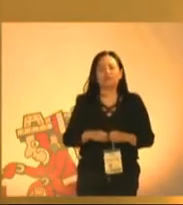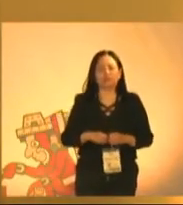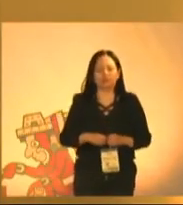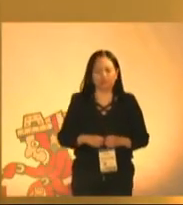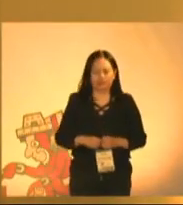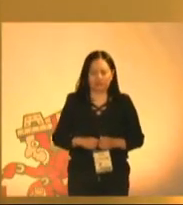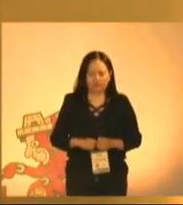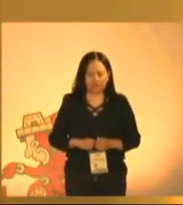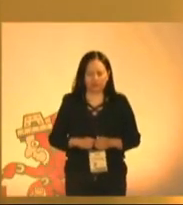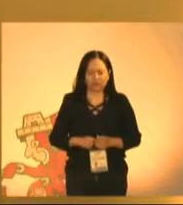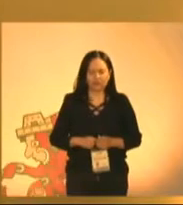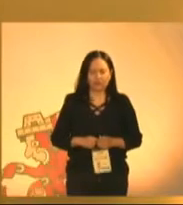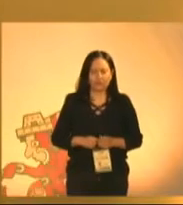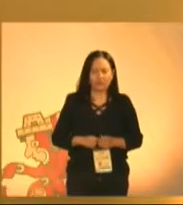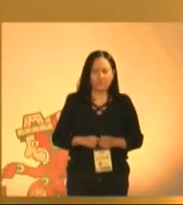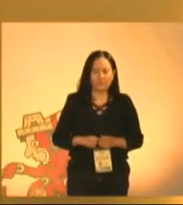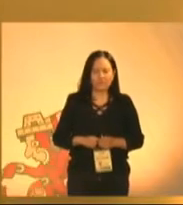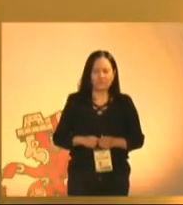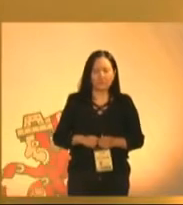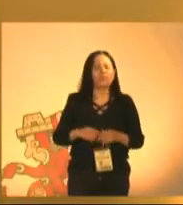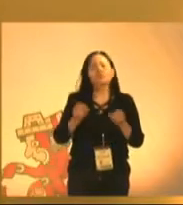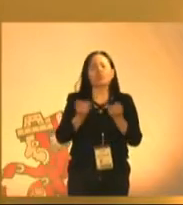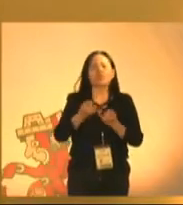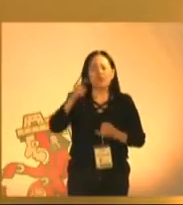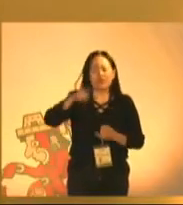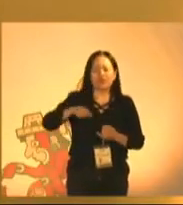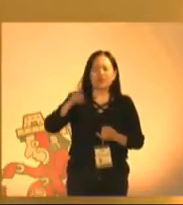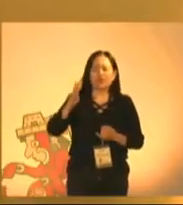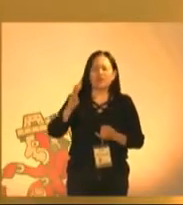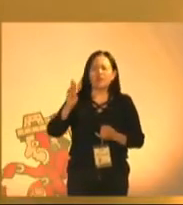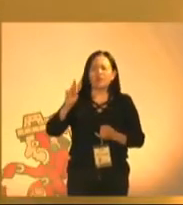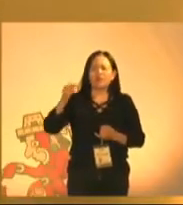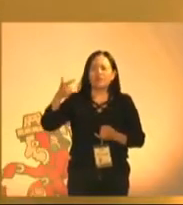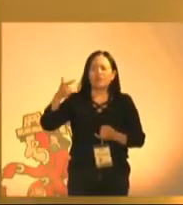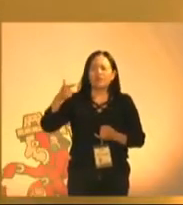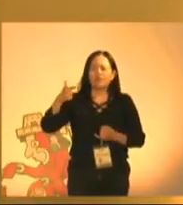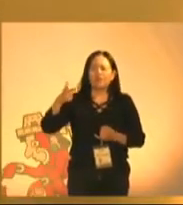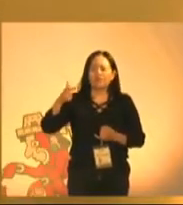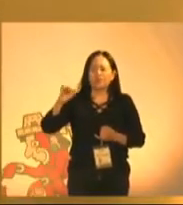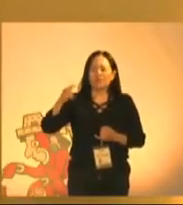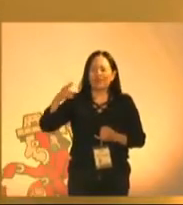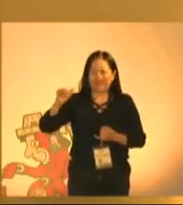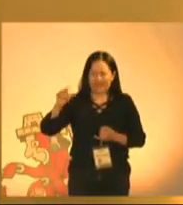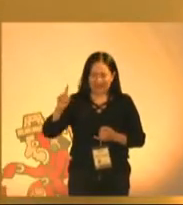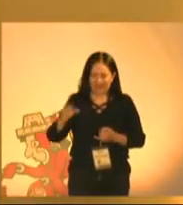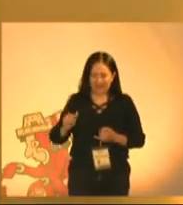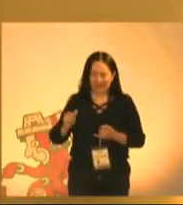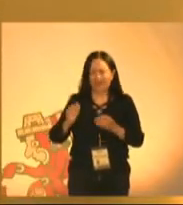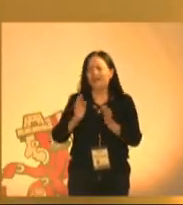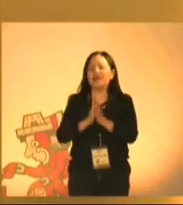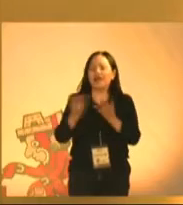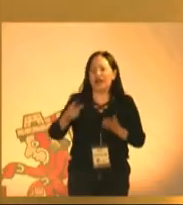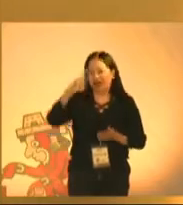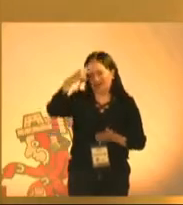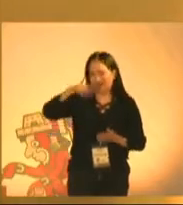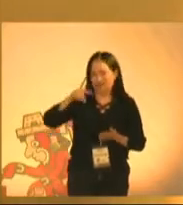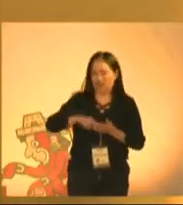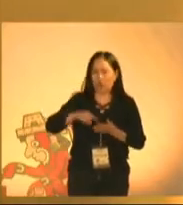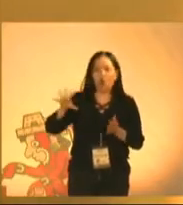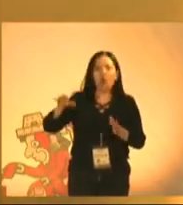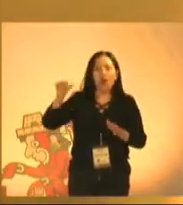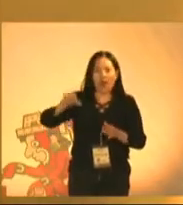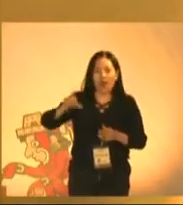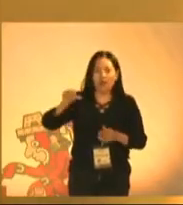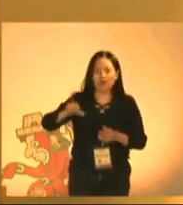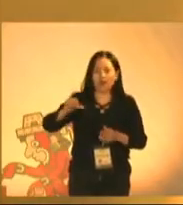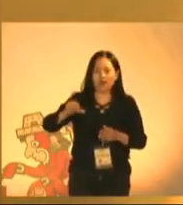en mexico la brigada pararle en libertad público el hombre de la ley k edición que se agotó en una feria del